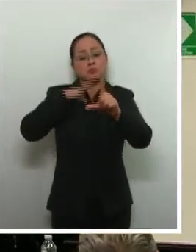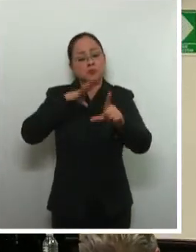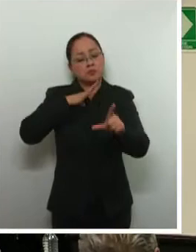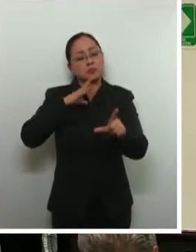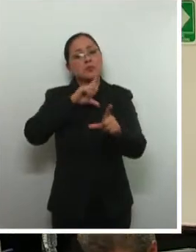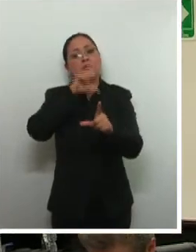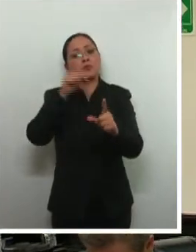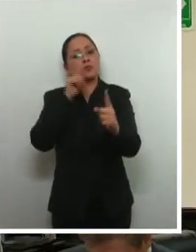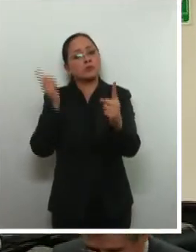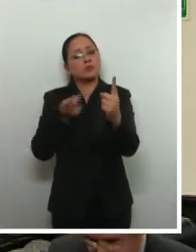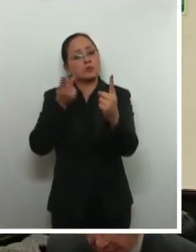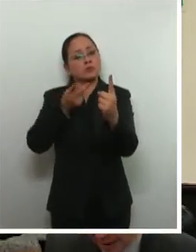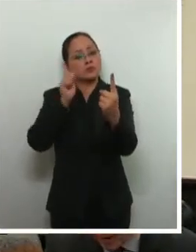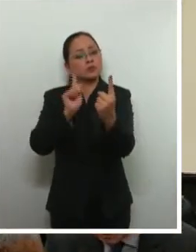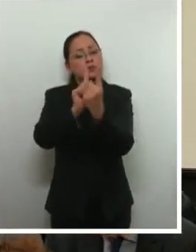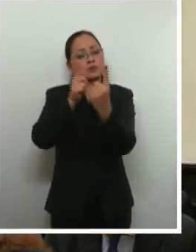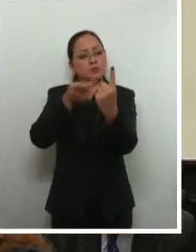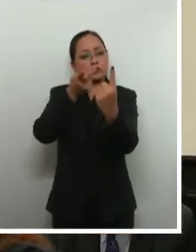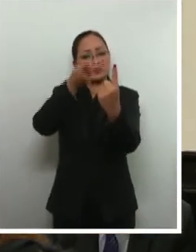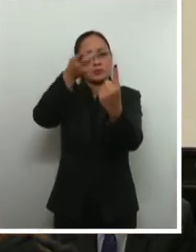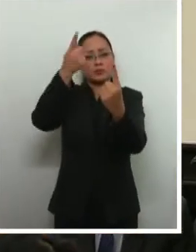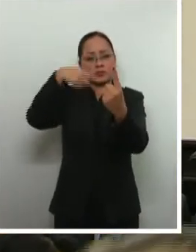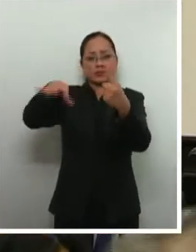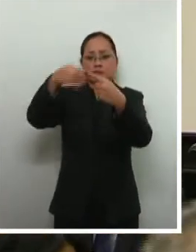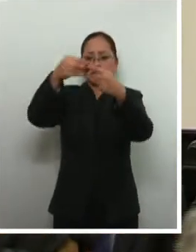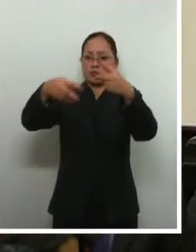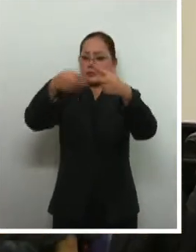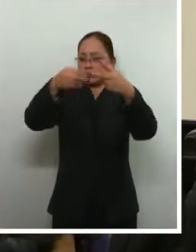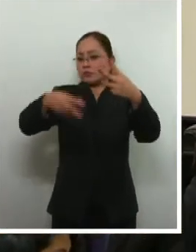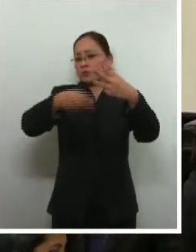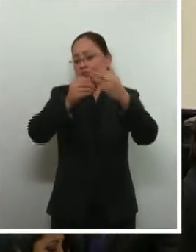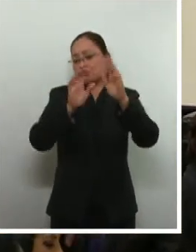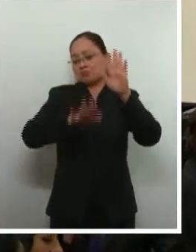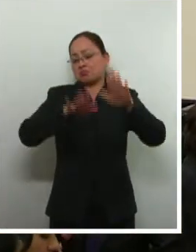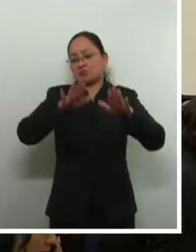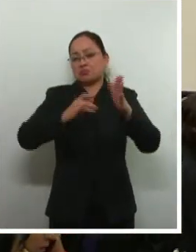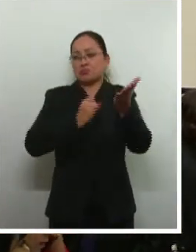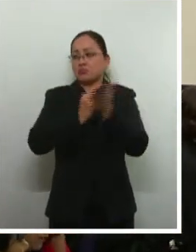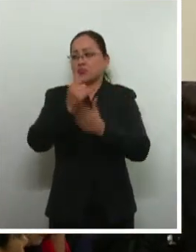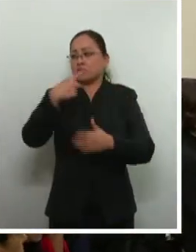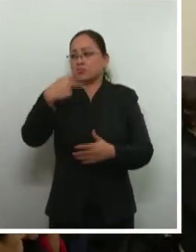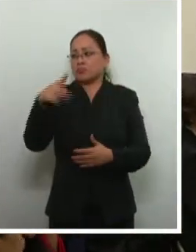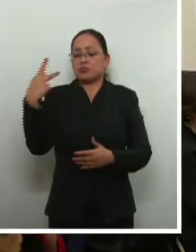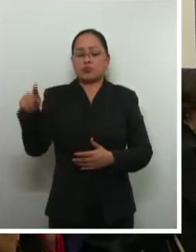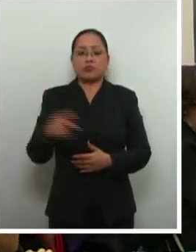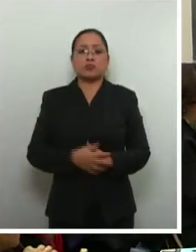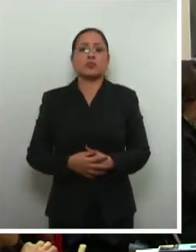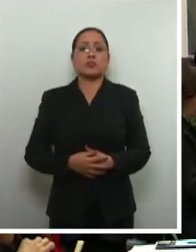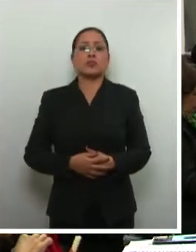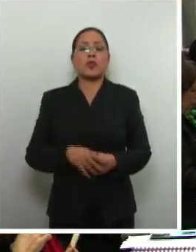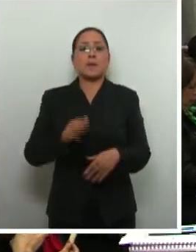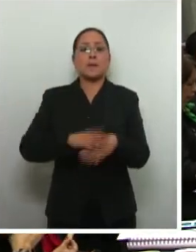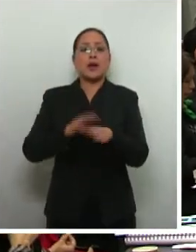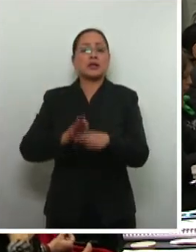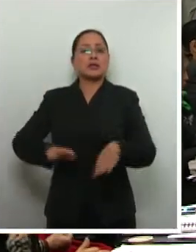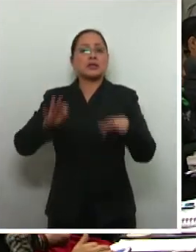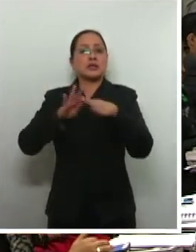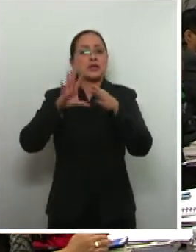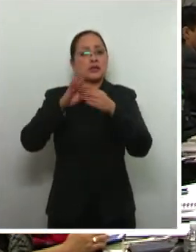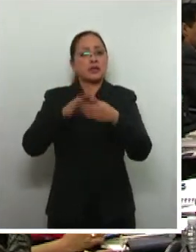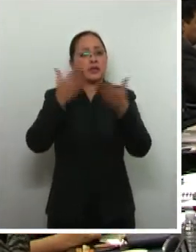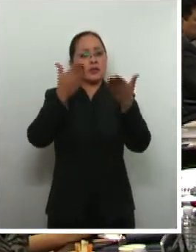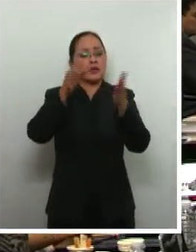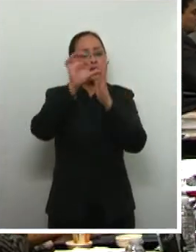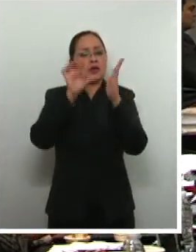estaría realizando de viva voz para sumar a este resultado. Déjeme hablarle más acerca de este artículo